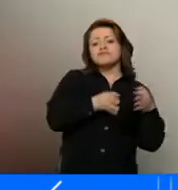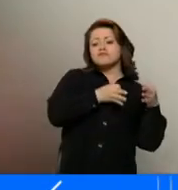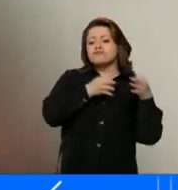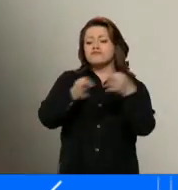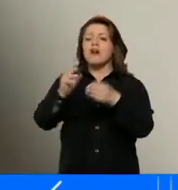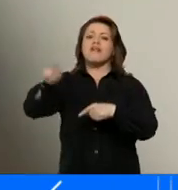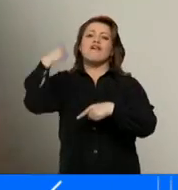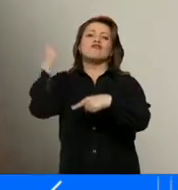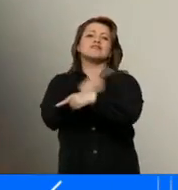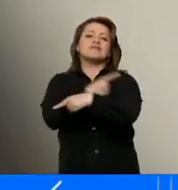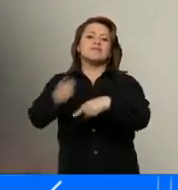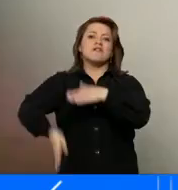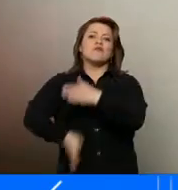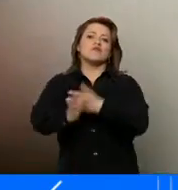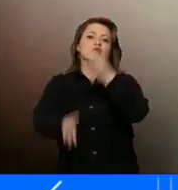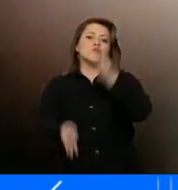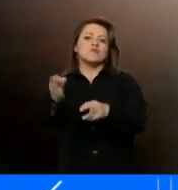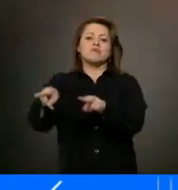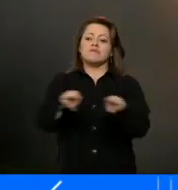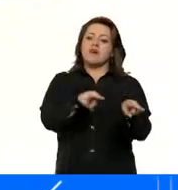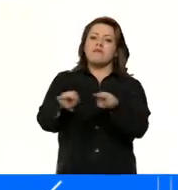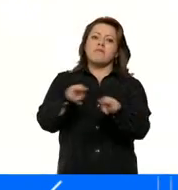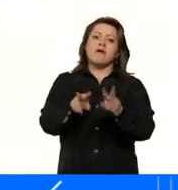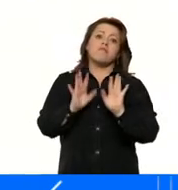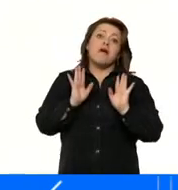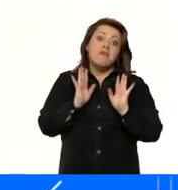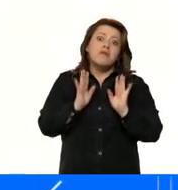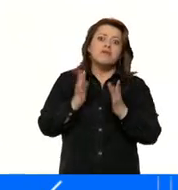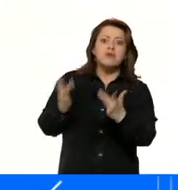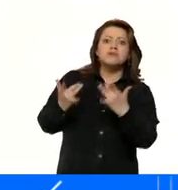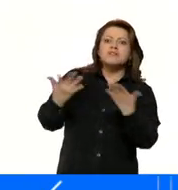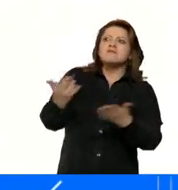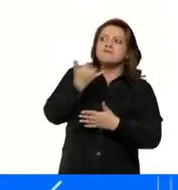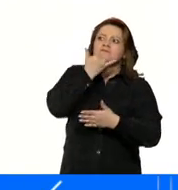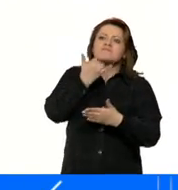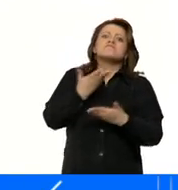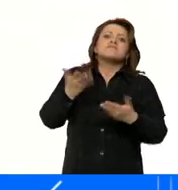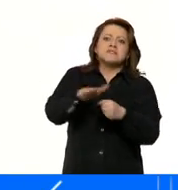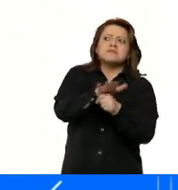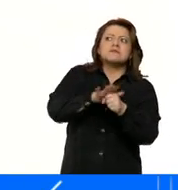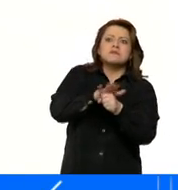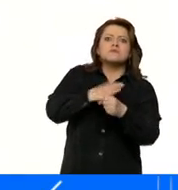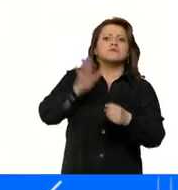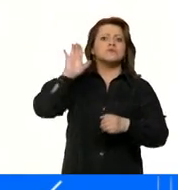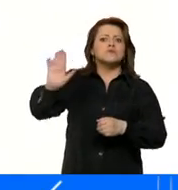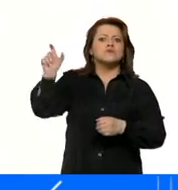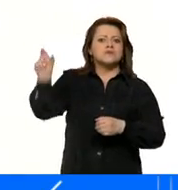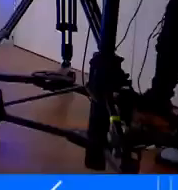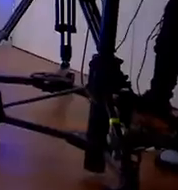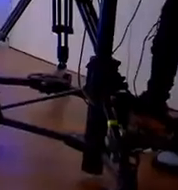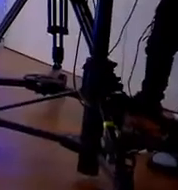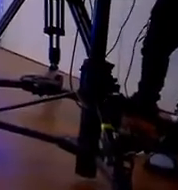semana y podría terminar la excarcelación de maldonado por vencimiento de términos como lo ha hecho con los implicados